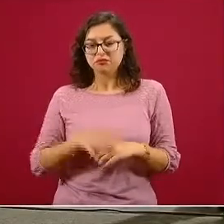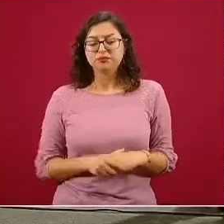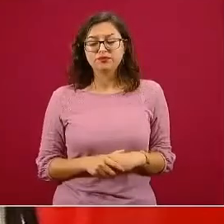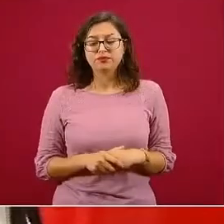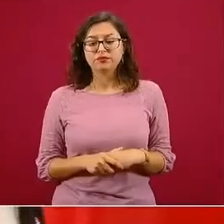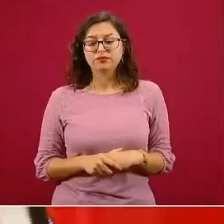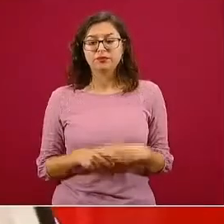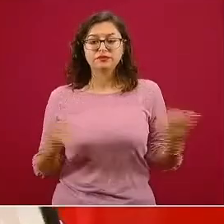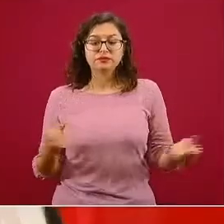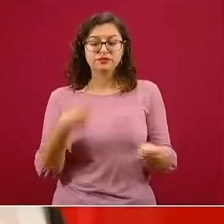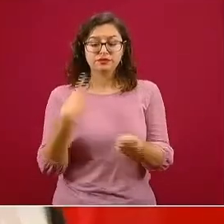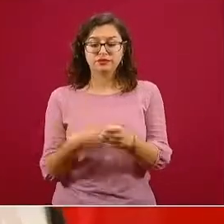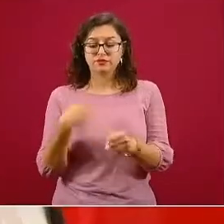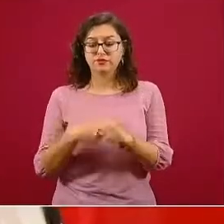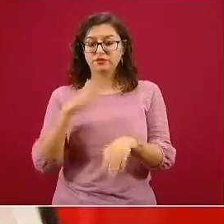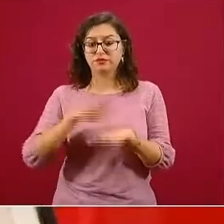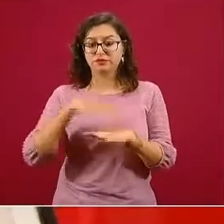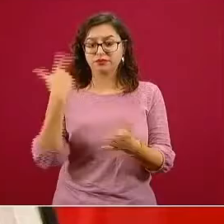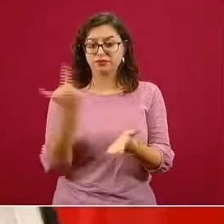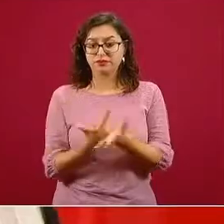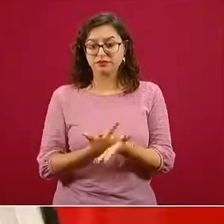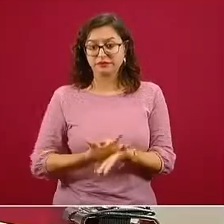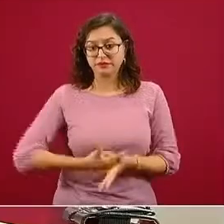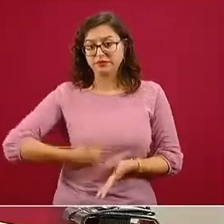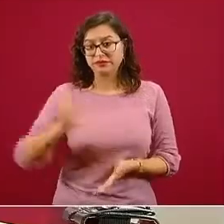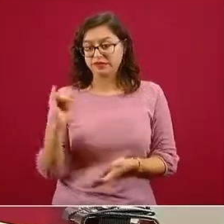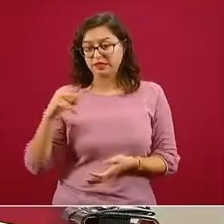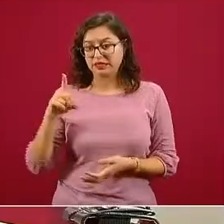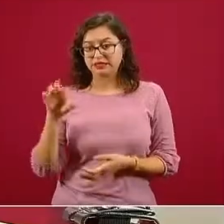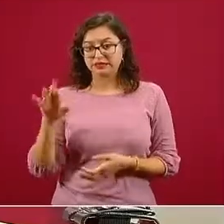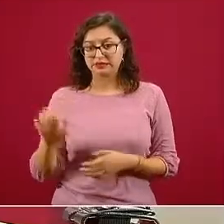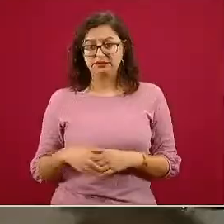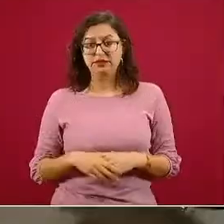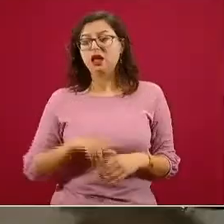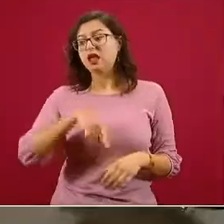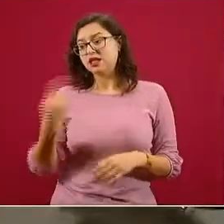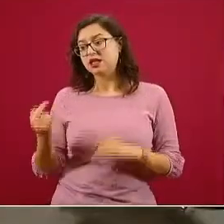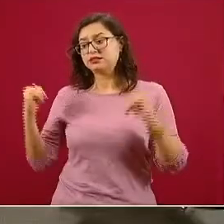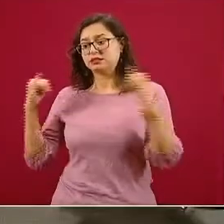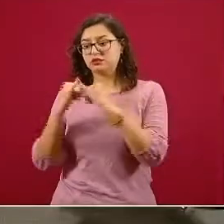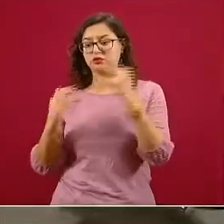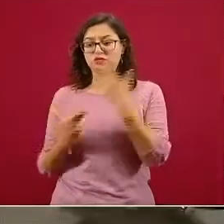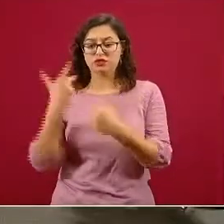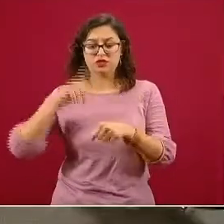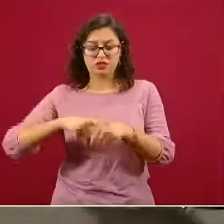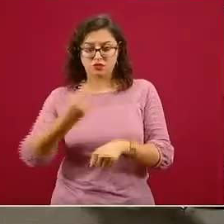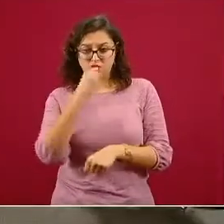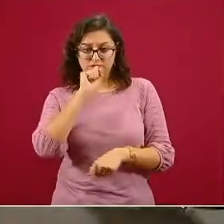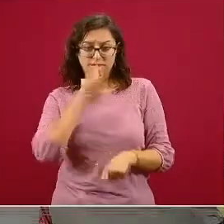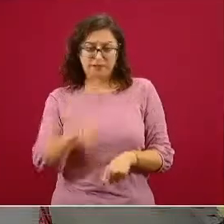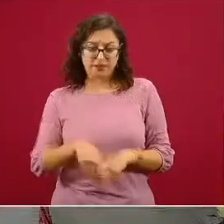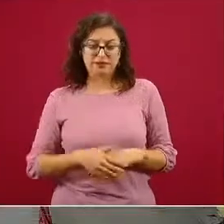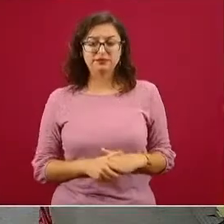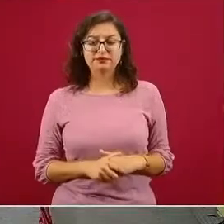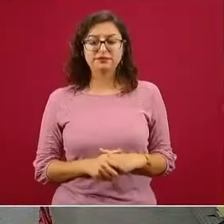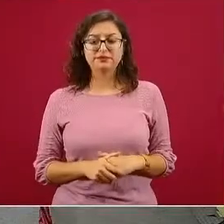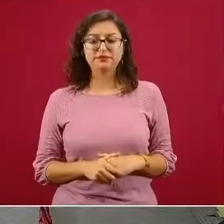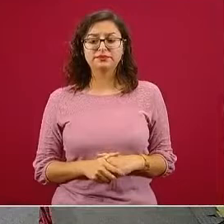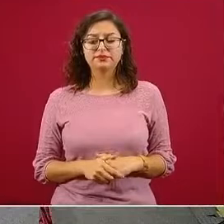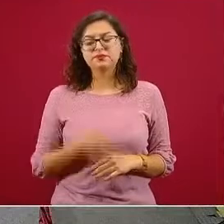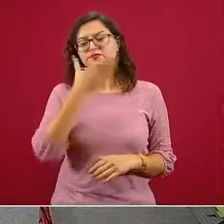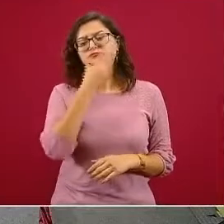muestras para enfermedades crónicas se van al Instituto Nacional de Nutrición. Gracias, doctora Llama. Damián Duarte.